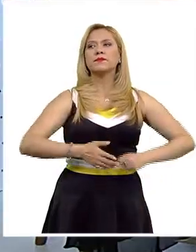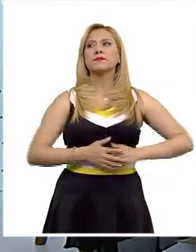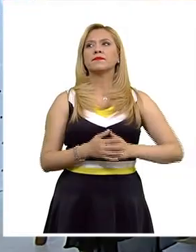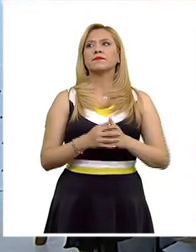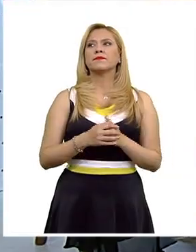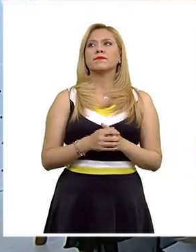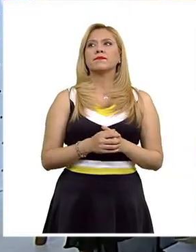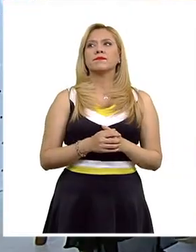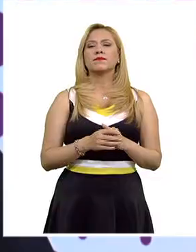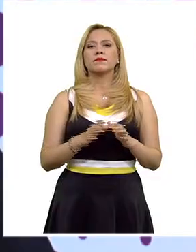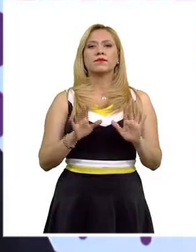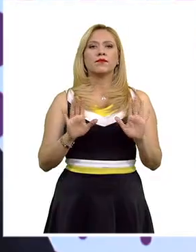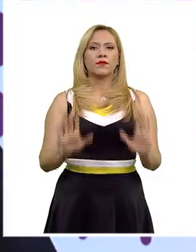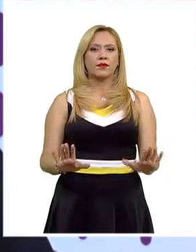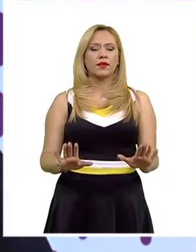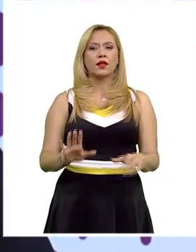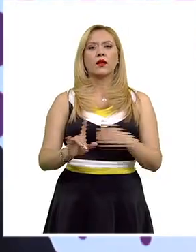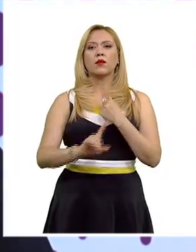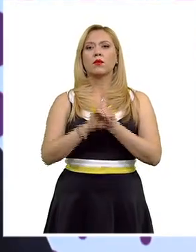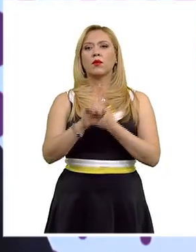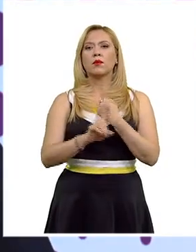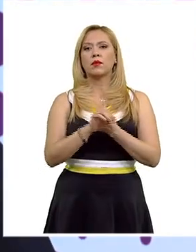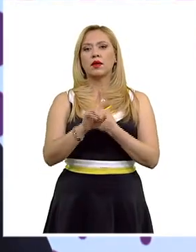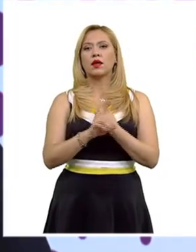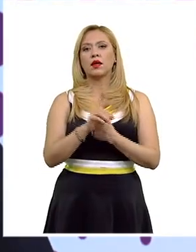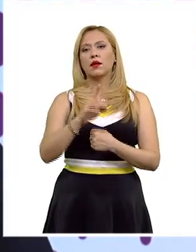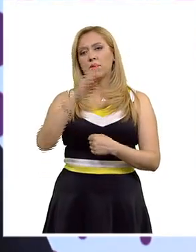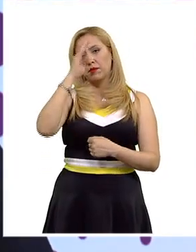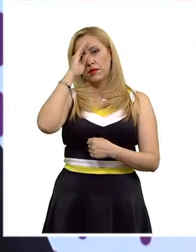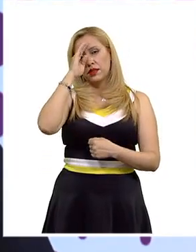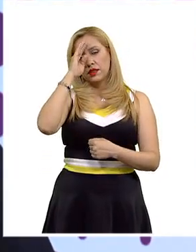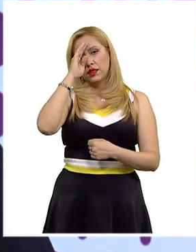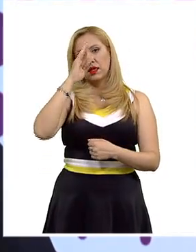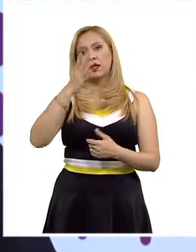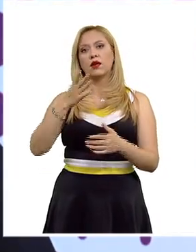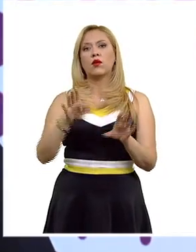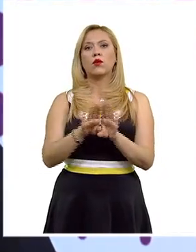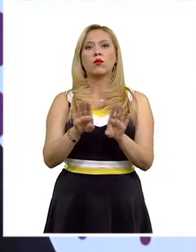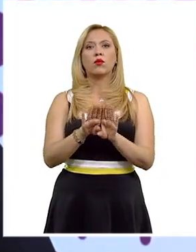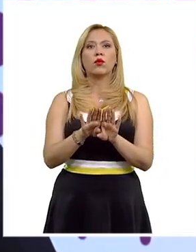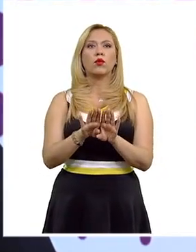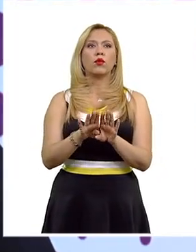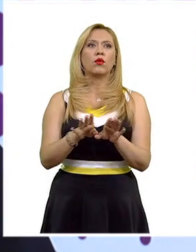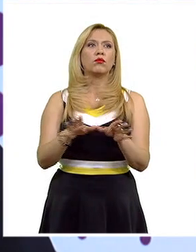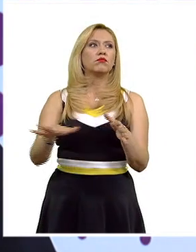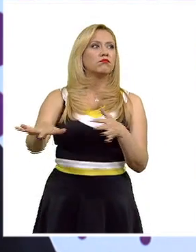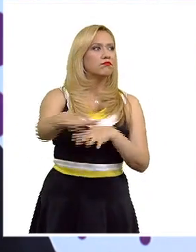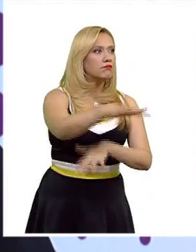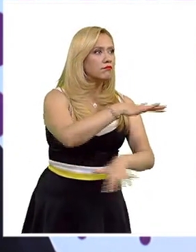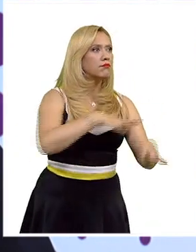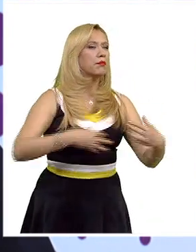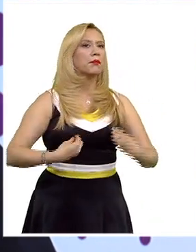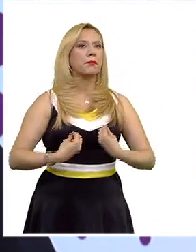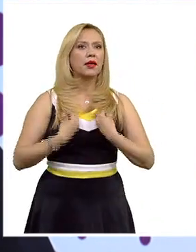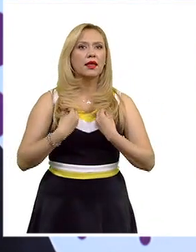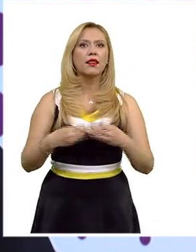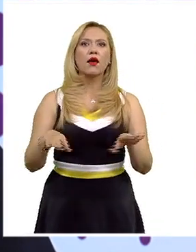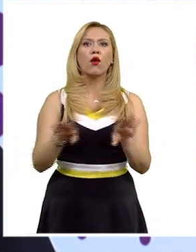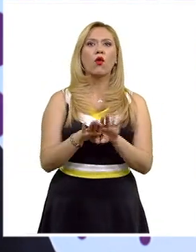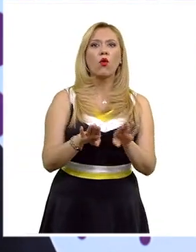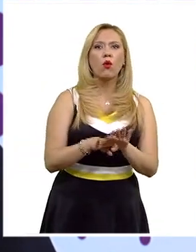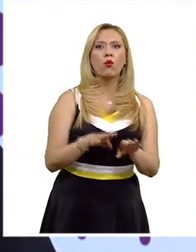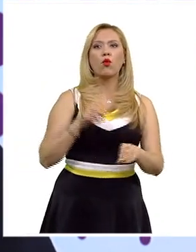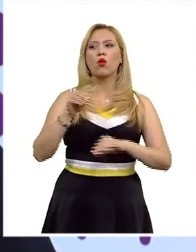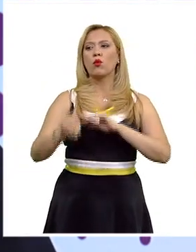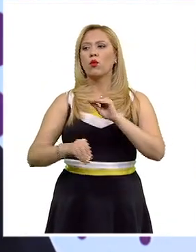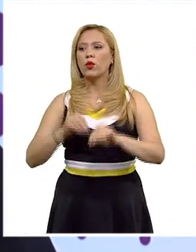en desindividualizar el problema, ¿no? En pensar en estructuras, en pensar en ambientes, en cómo estamos generando estos espacios